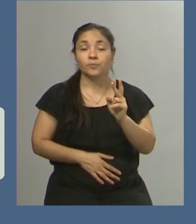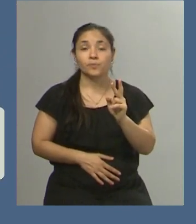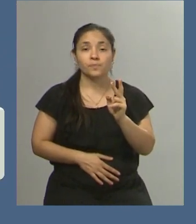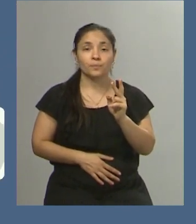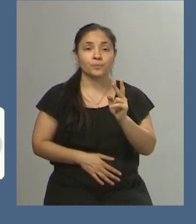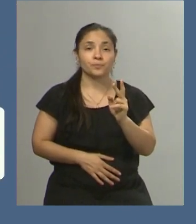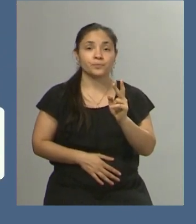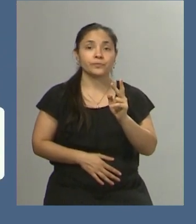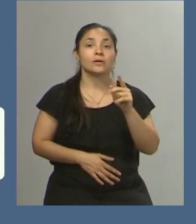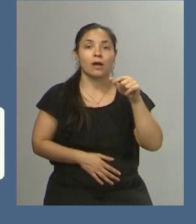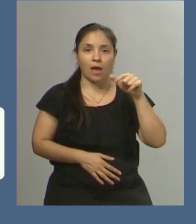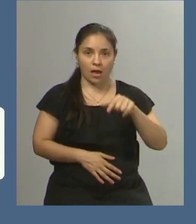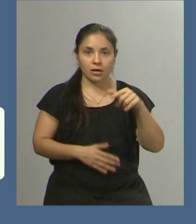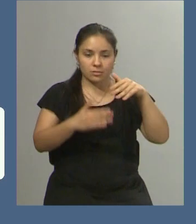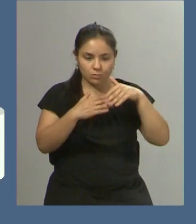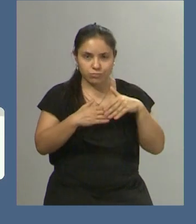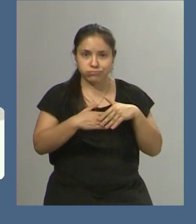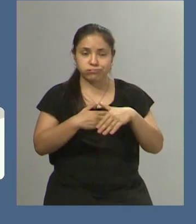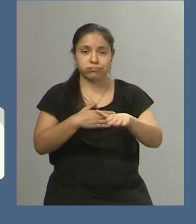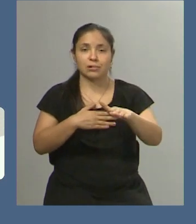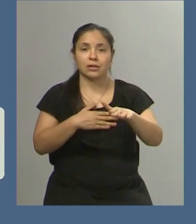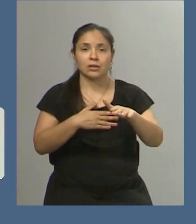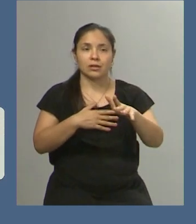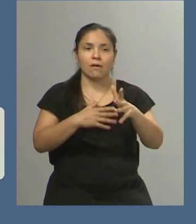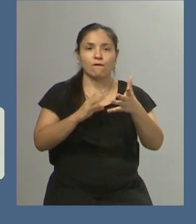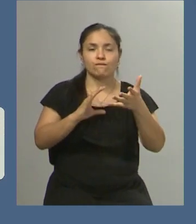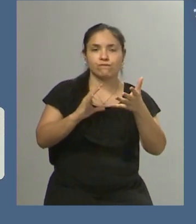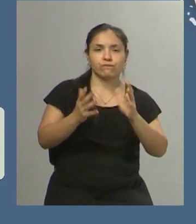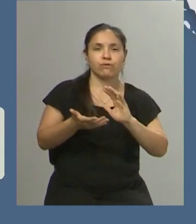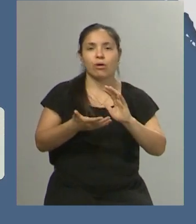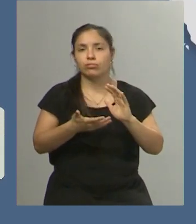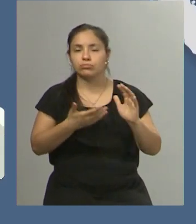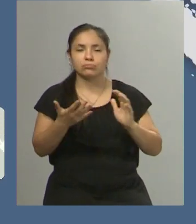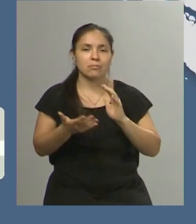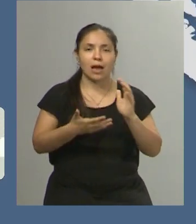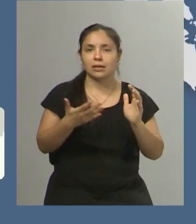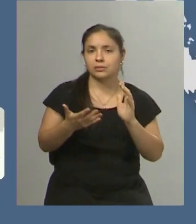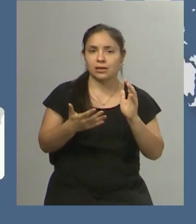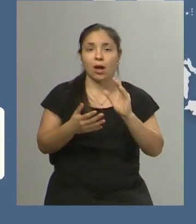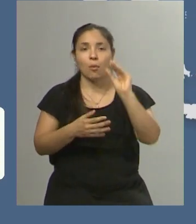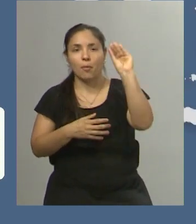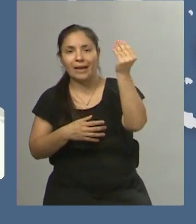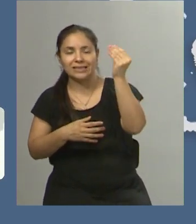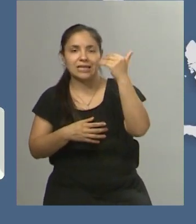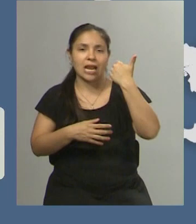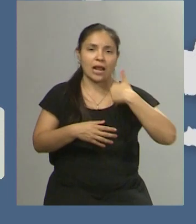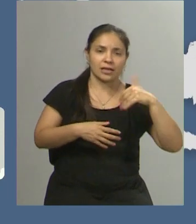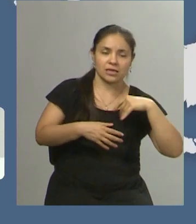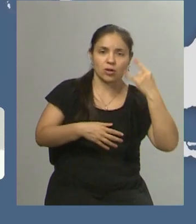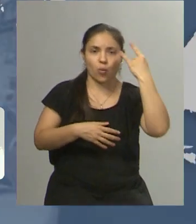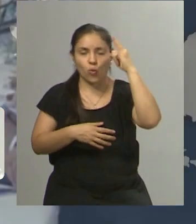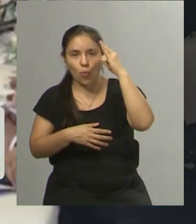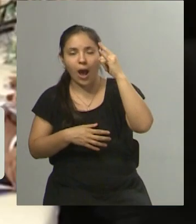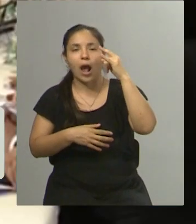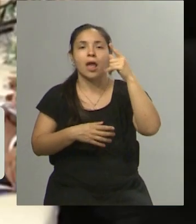cuando se empieza a dar una confluencia de visiones entre Brasil, Argentina, Uruguay,